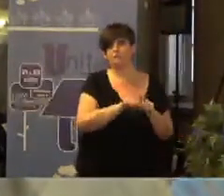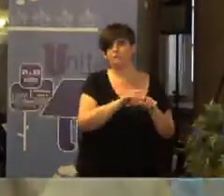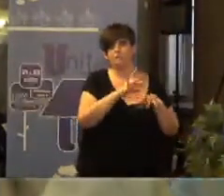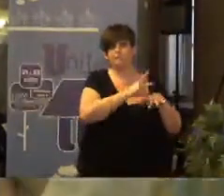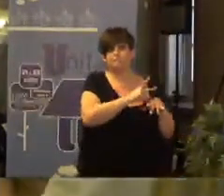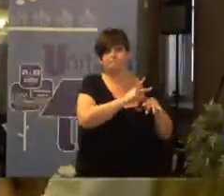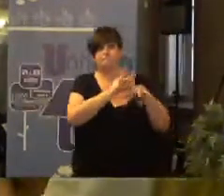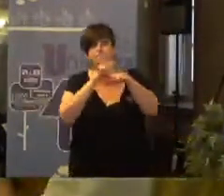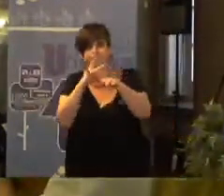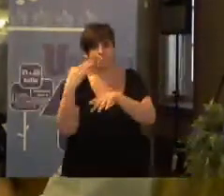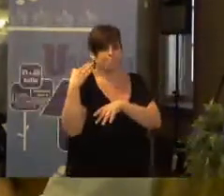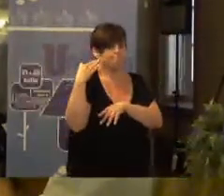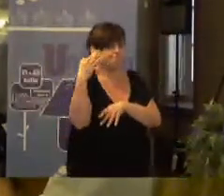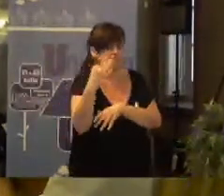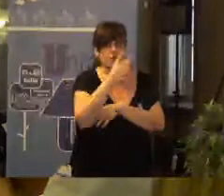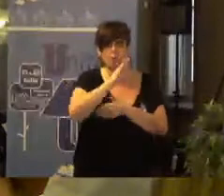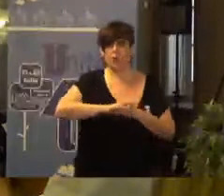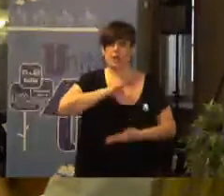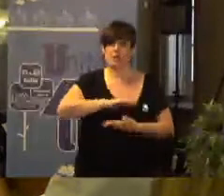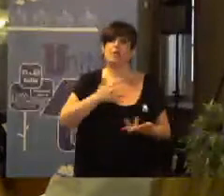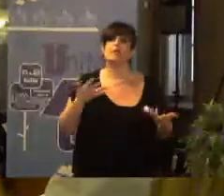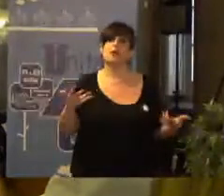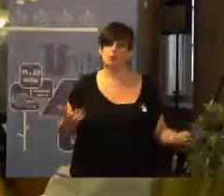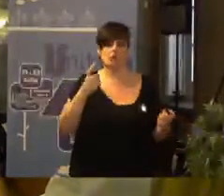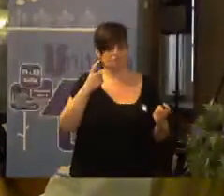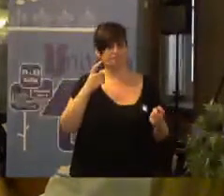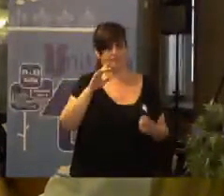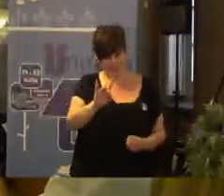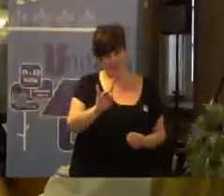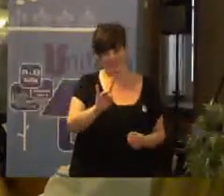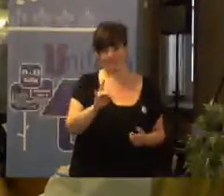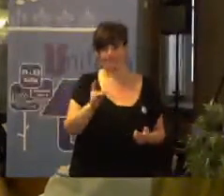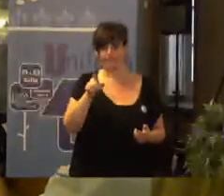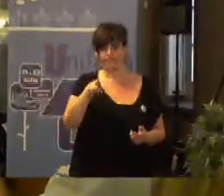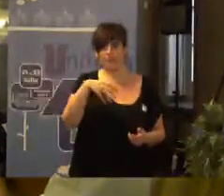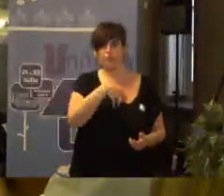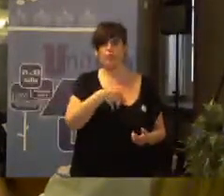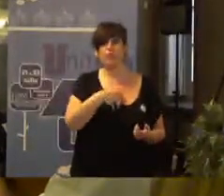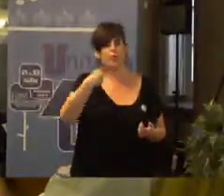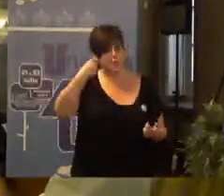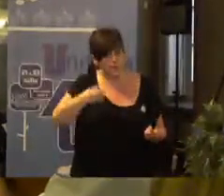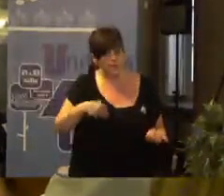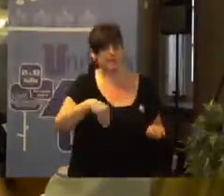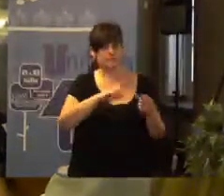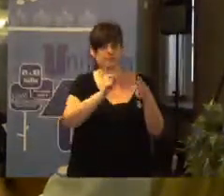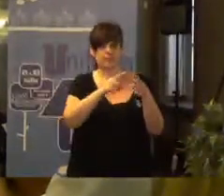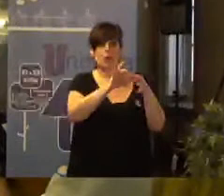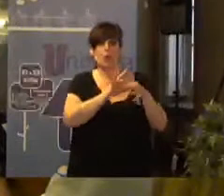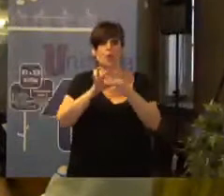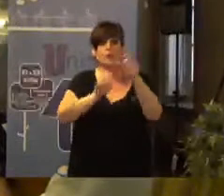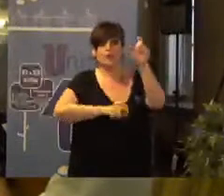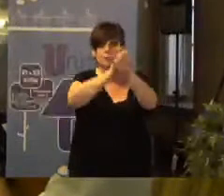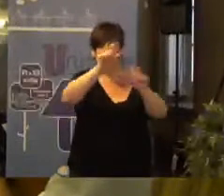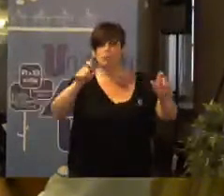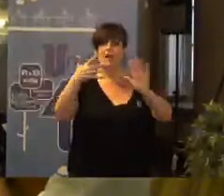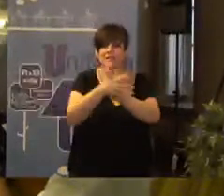qué? Porque efectivamente tiña a capacidade de catapultar. Ben, aí está a cuestión. Segunda, unidade popular non é frente